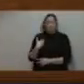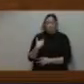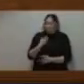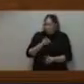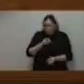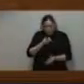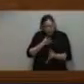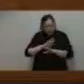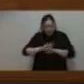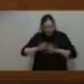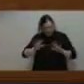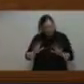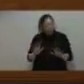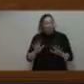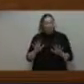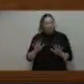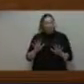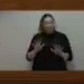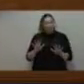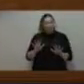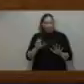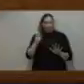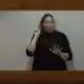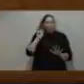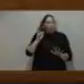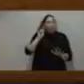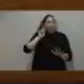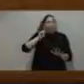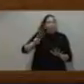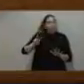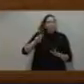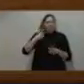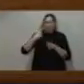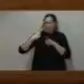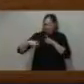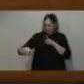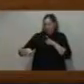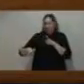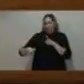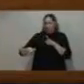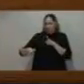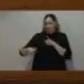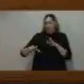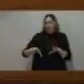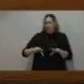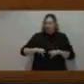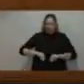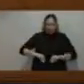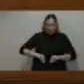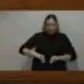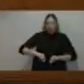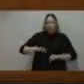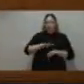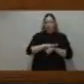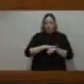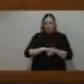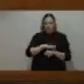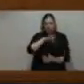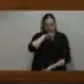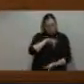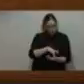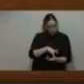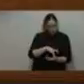las posiciones son muy distintas, las que uno asume en los gobiernos, las que uno asume en la